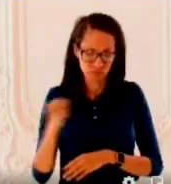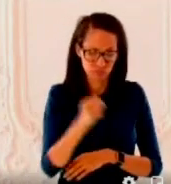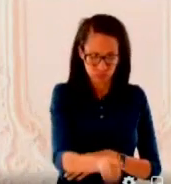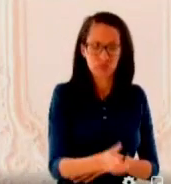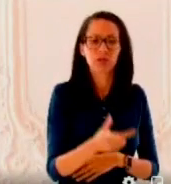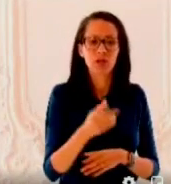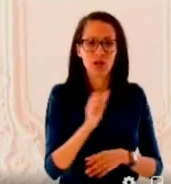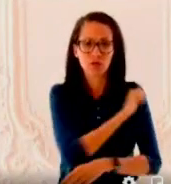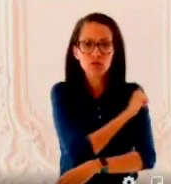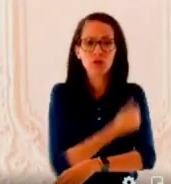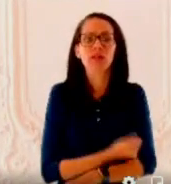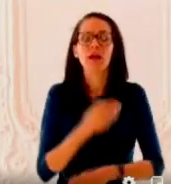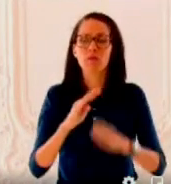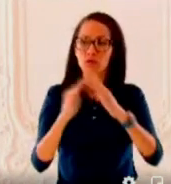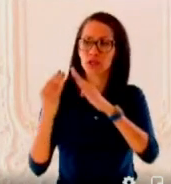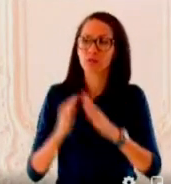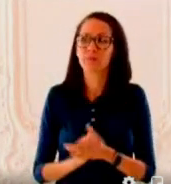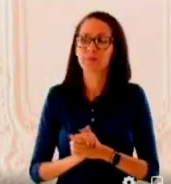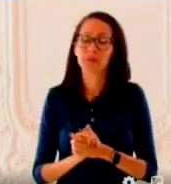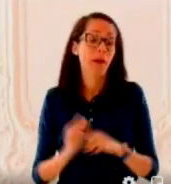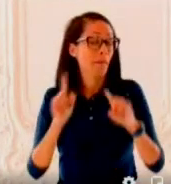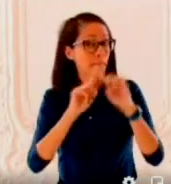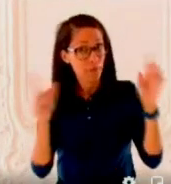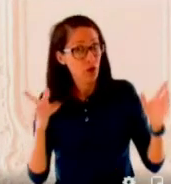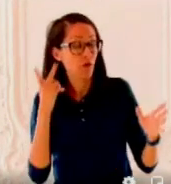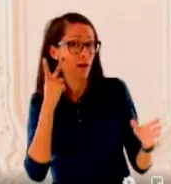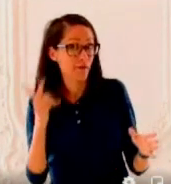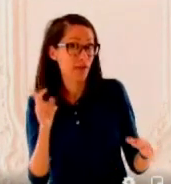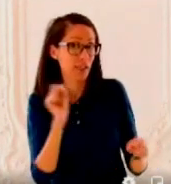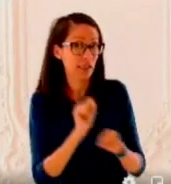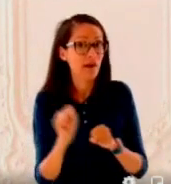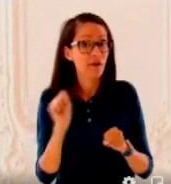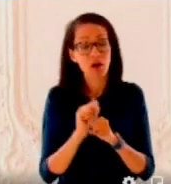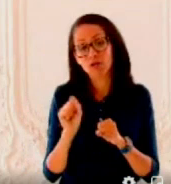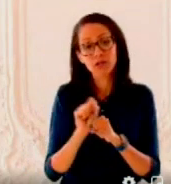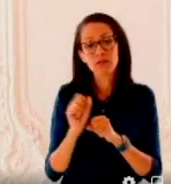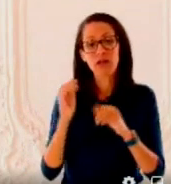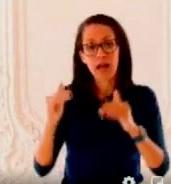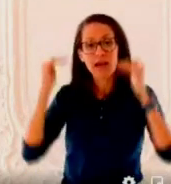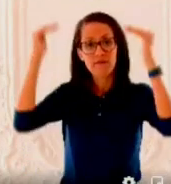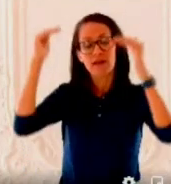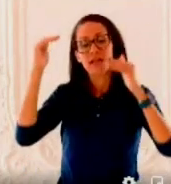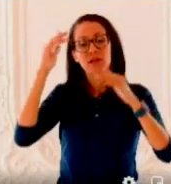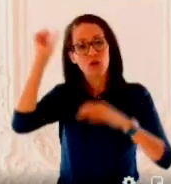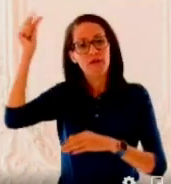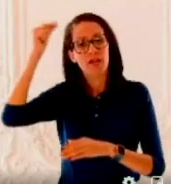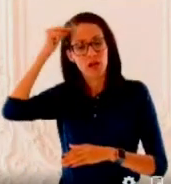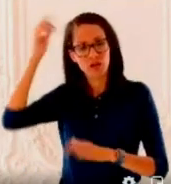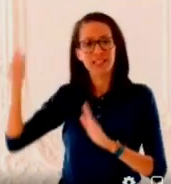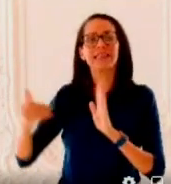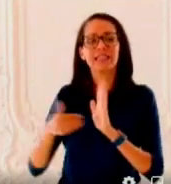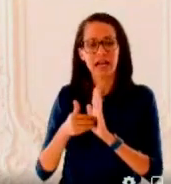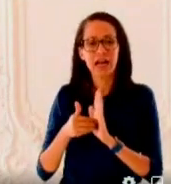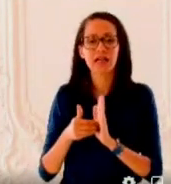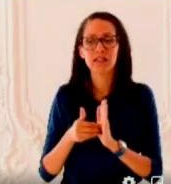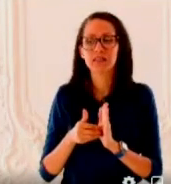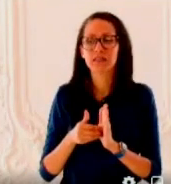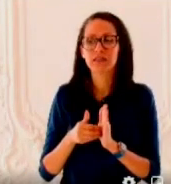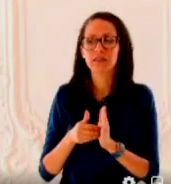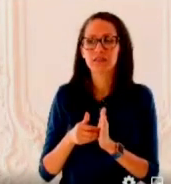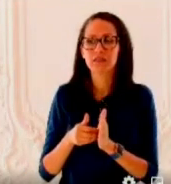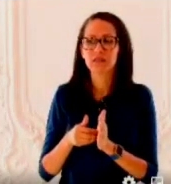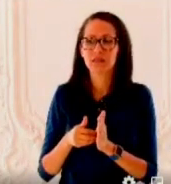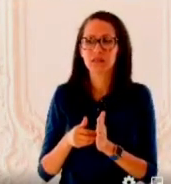municipio. Pero van a haber obras que se atenderán a nivel del gobierno central y que entidades, por decir